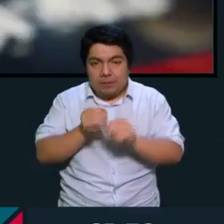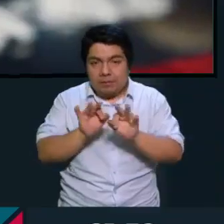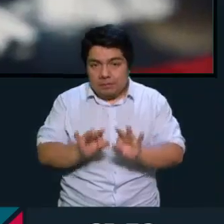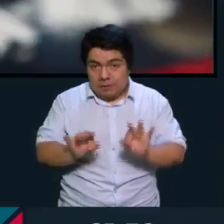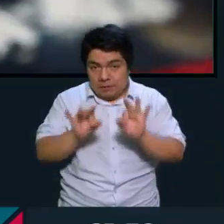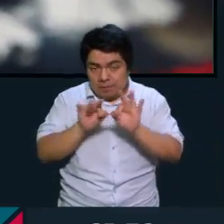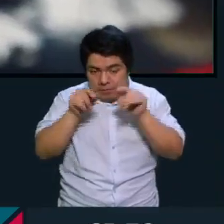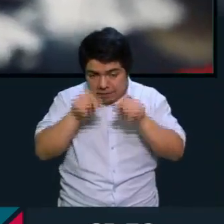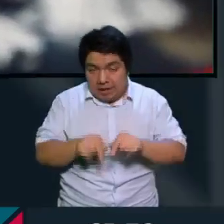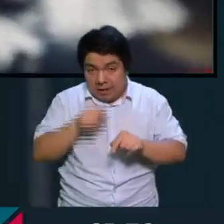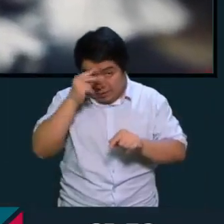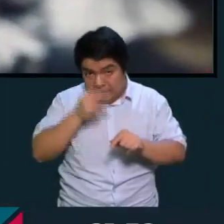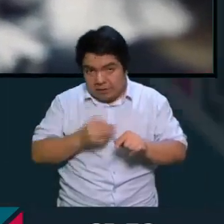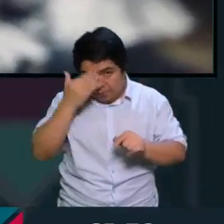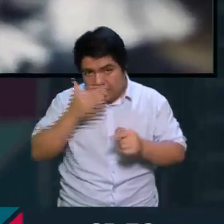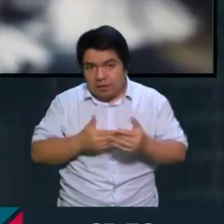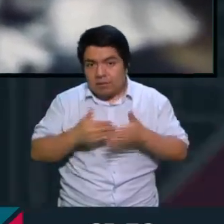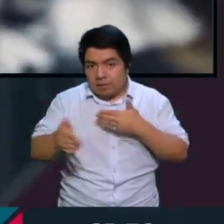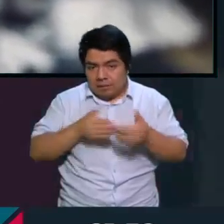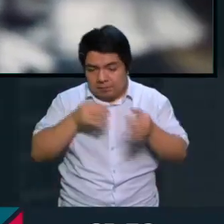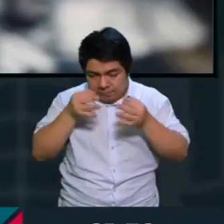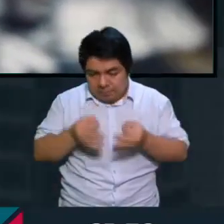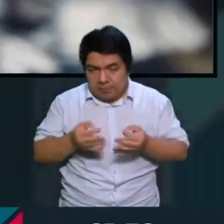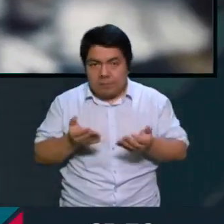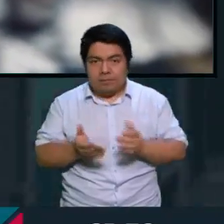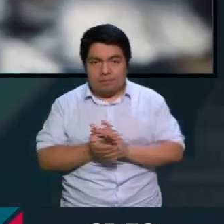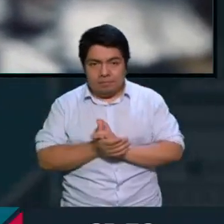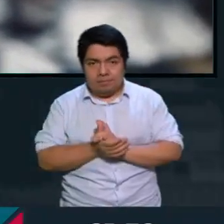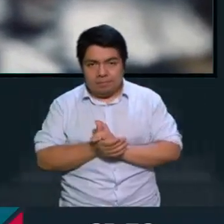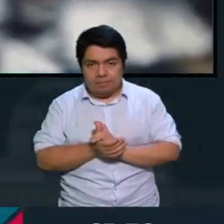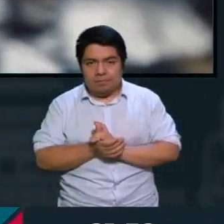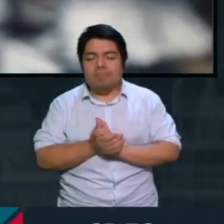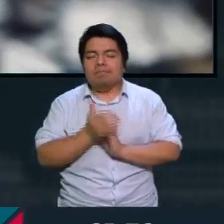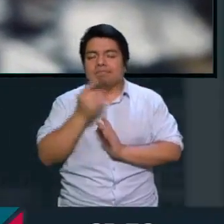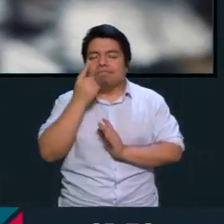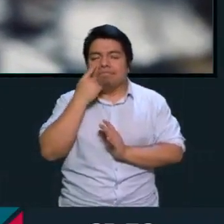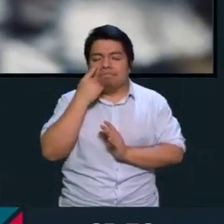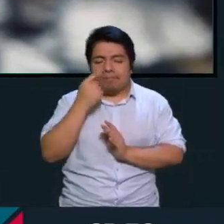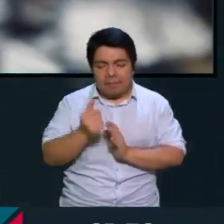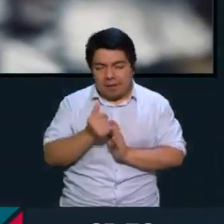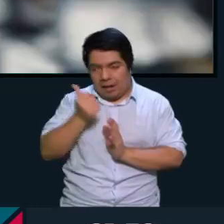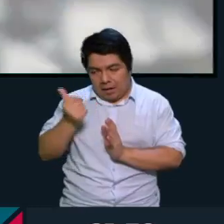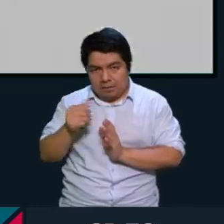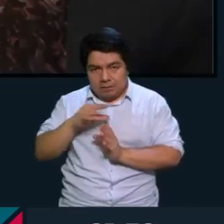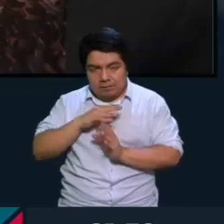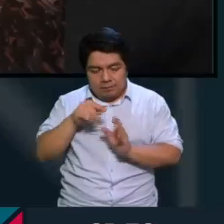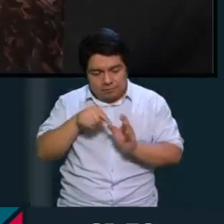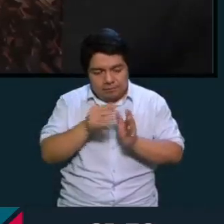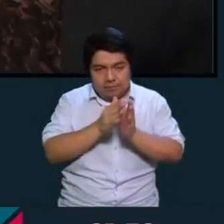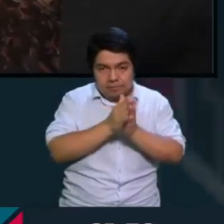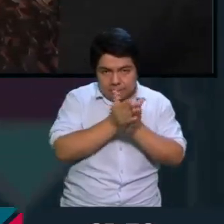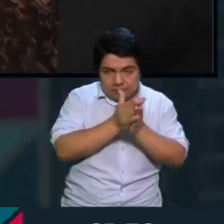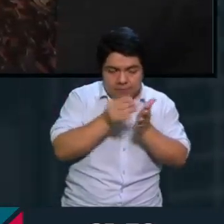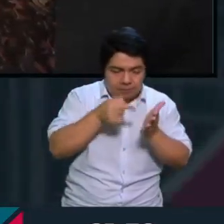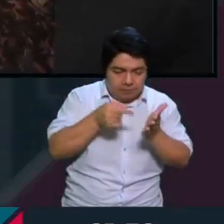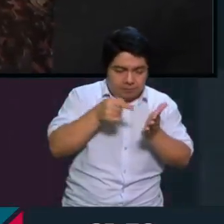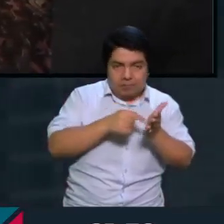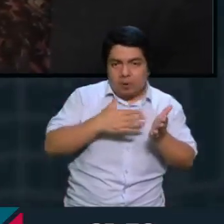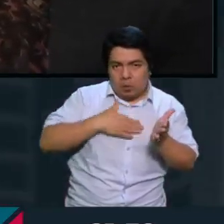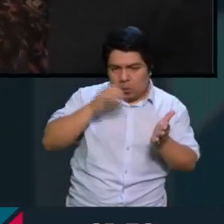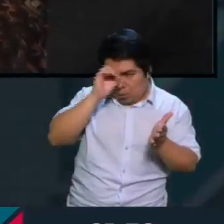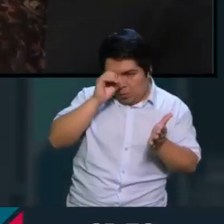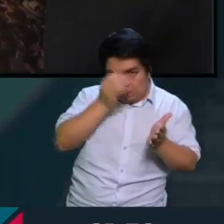determinantes en pues, la realidad del México contemporáneo. Y hay algo más que tiene este libro y que yo